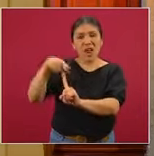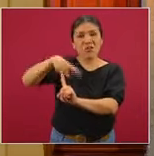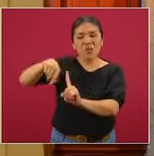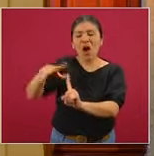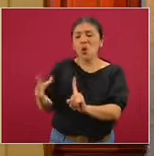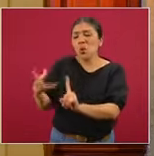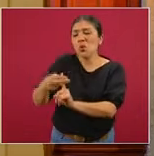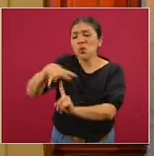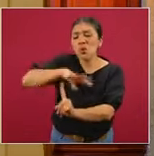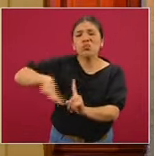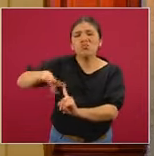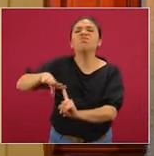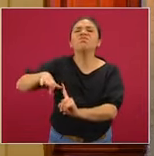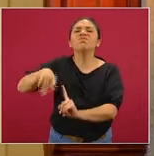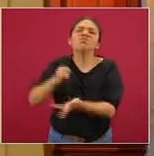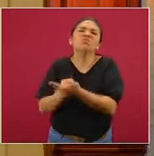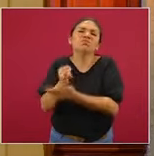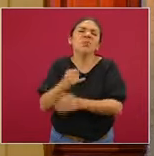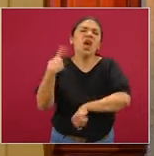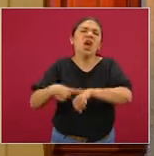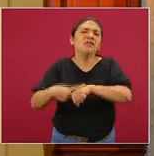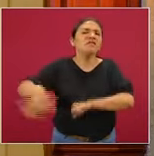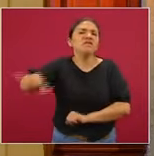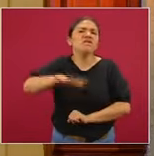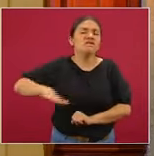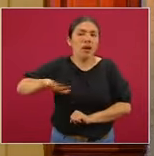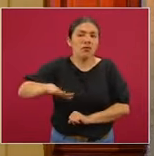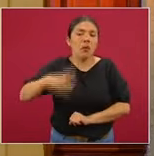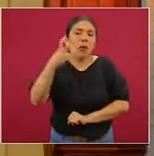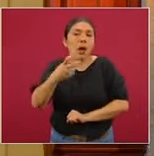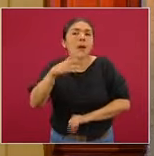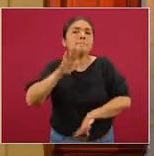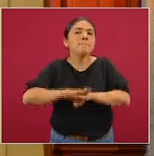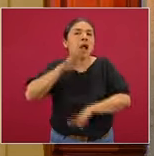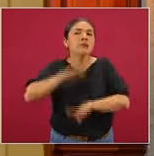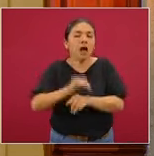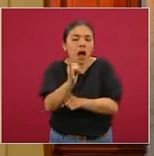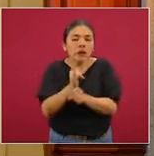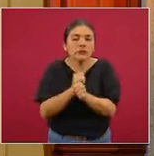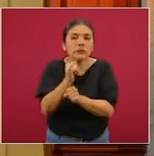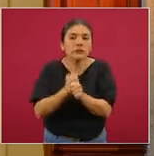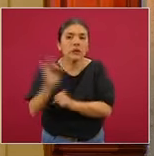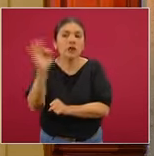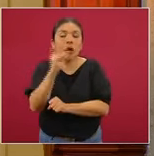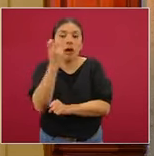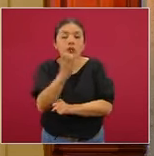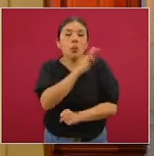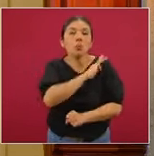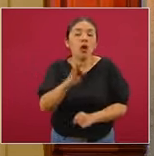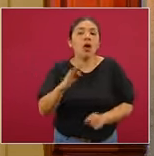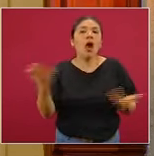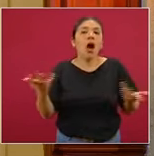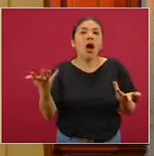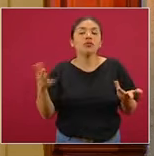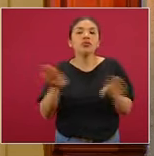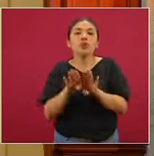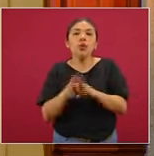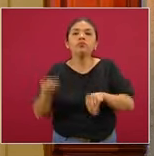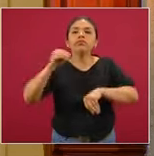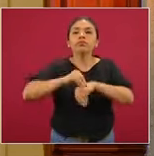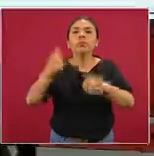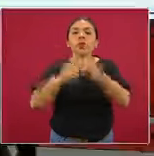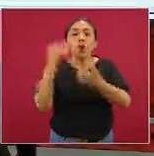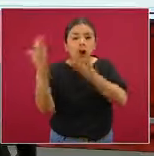poder caminar más rápido en su seguimiento, en su investigación, sobre todo cuando esto lógicamente pudiera estar integrado dentro